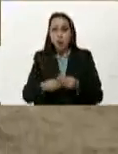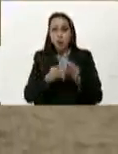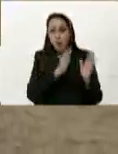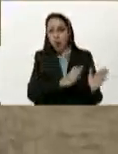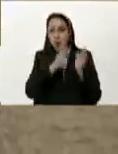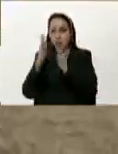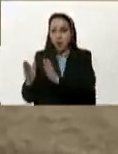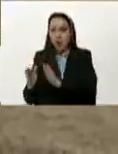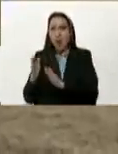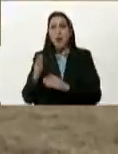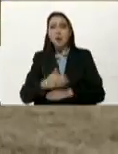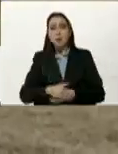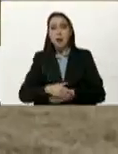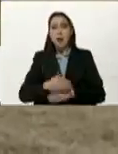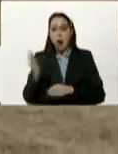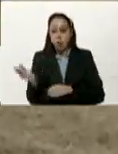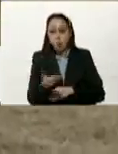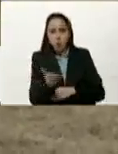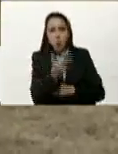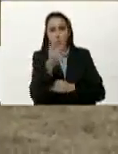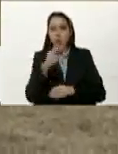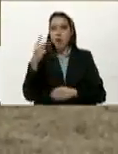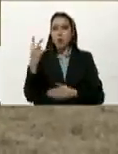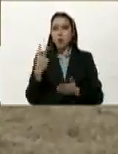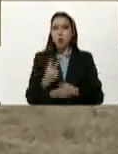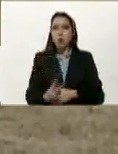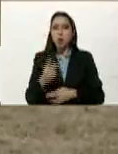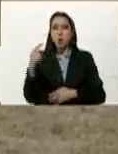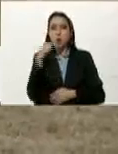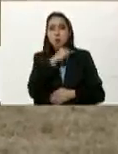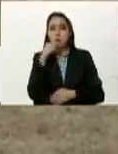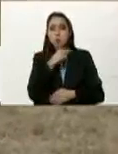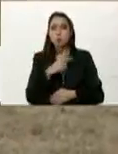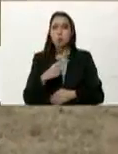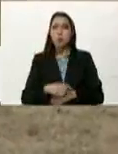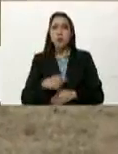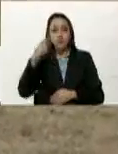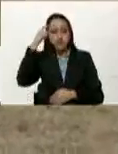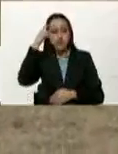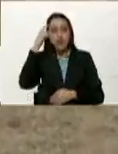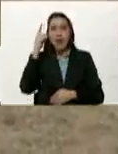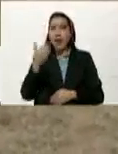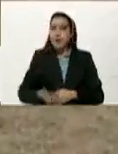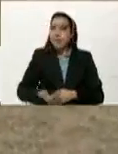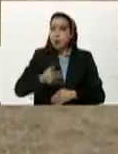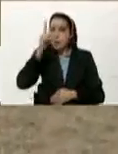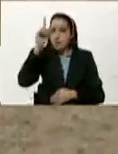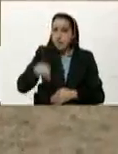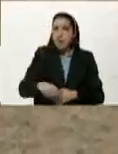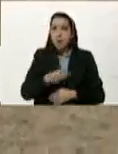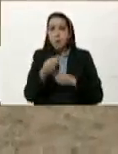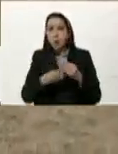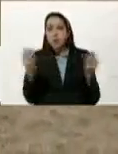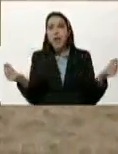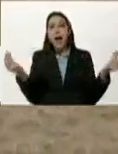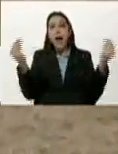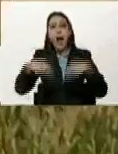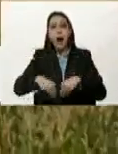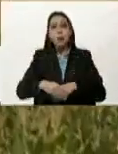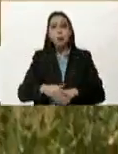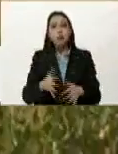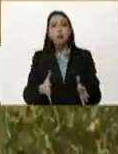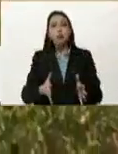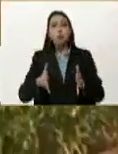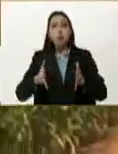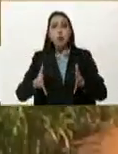cosecha este 2 de octubre importante resaltar presidente que desde este convenio se han logrado